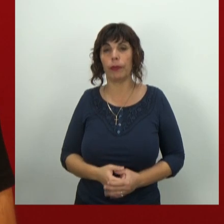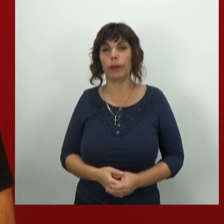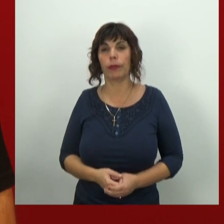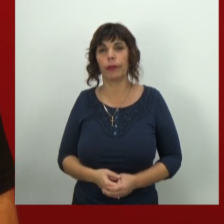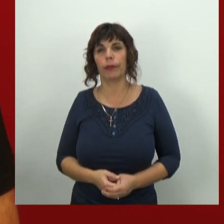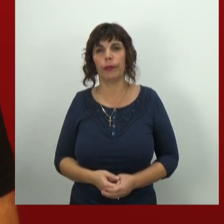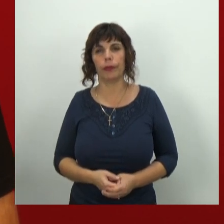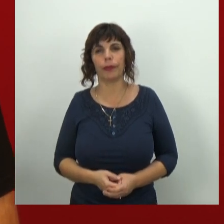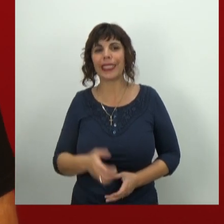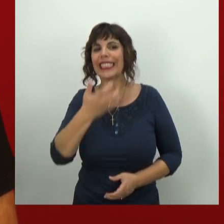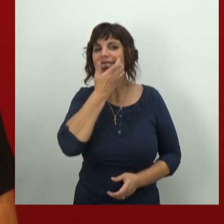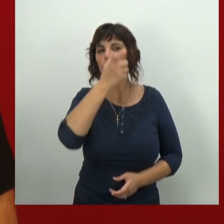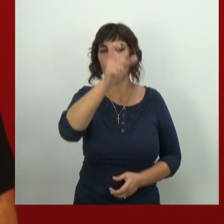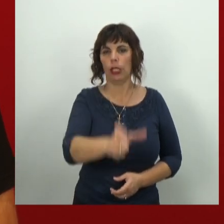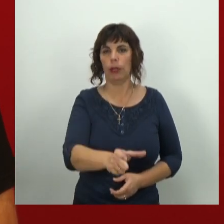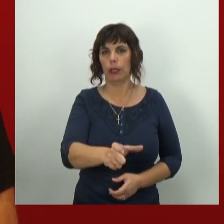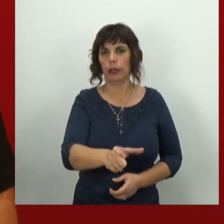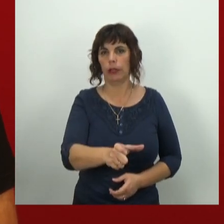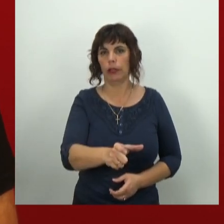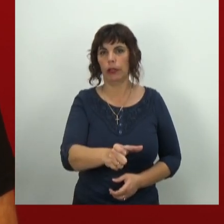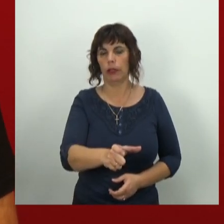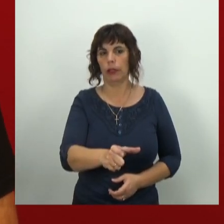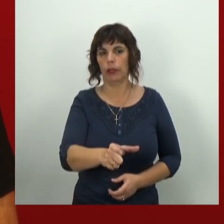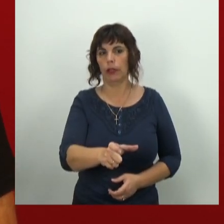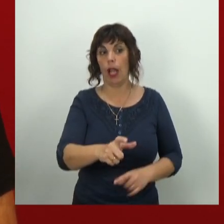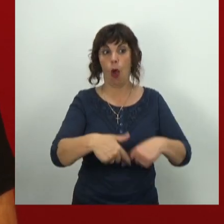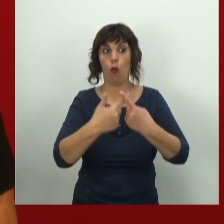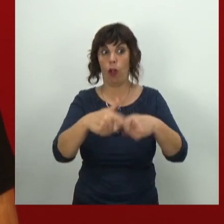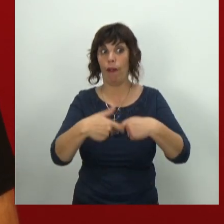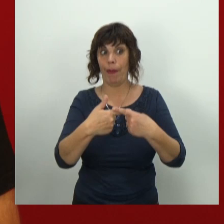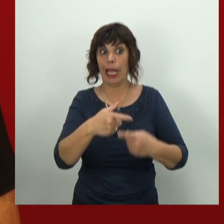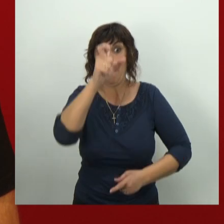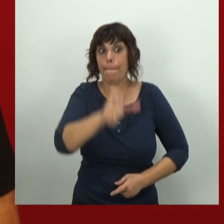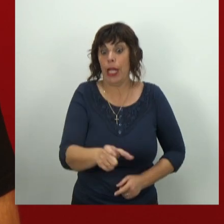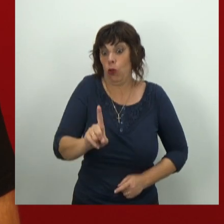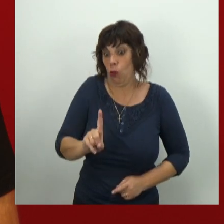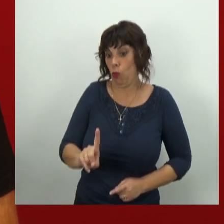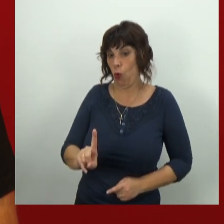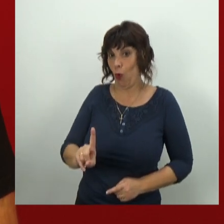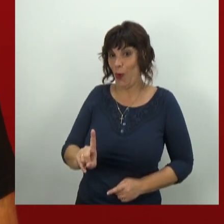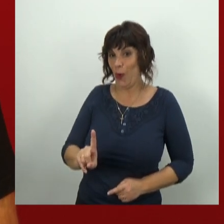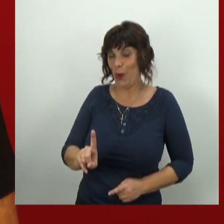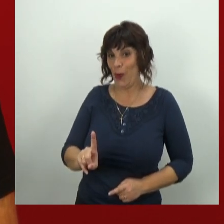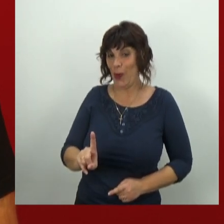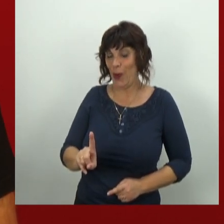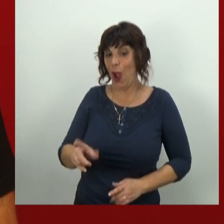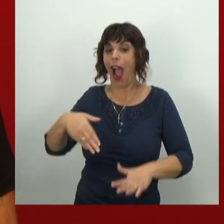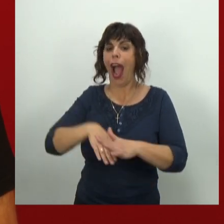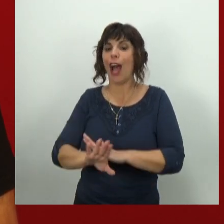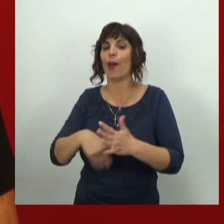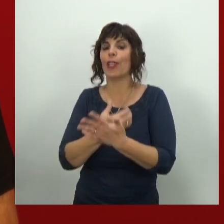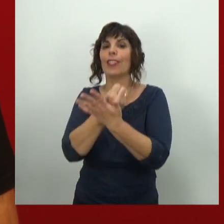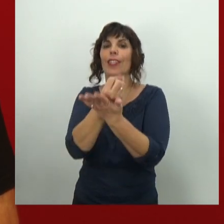Porque cuando una persona en una familia recibe por la gracia de Jesucristo